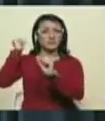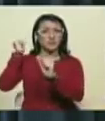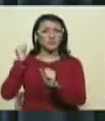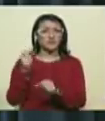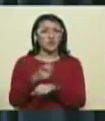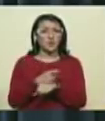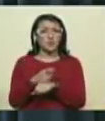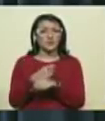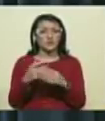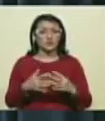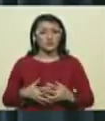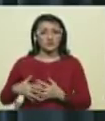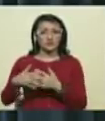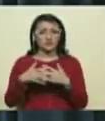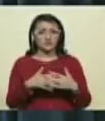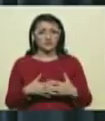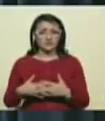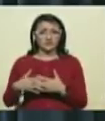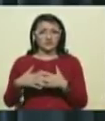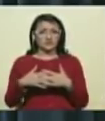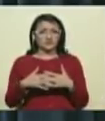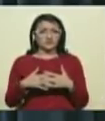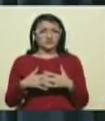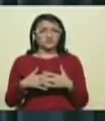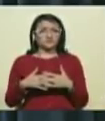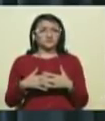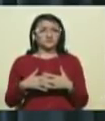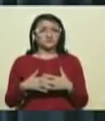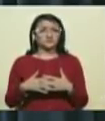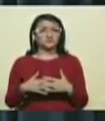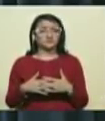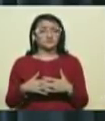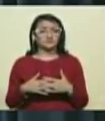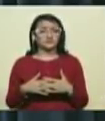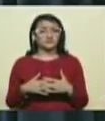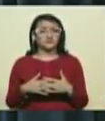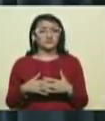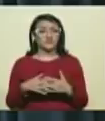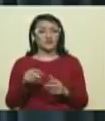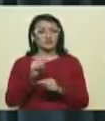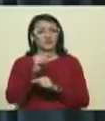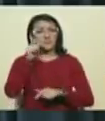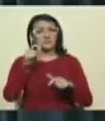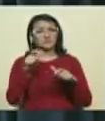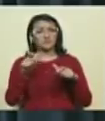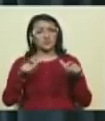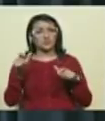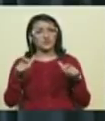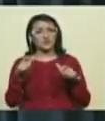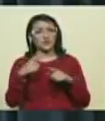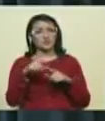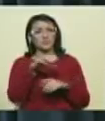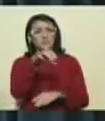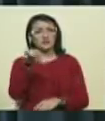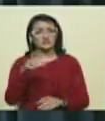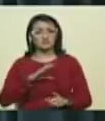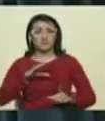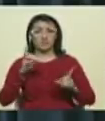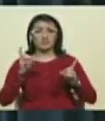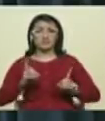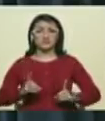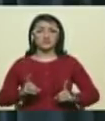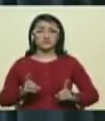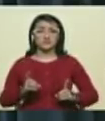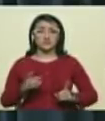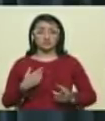del gobierno de los Estados Unidos de Norteamérica sobre nuestros hermanos caribeños por el solo hecho de tomar una decisión que solamente